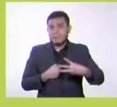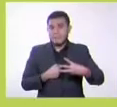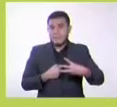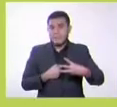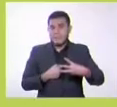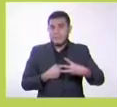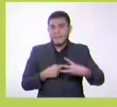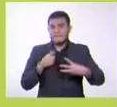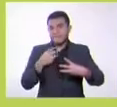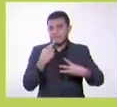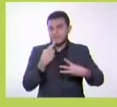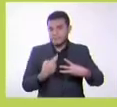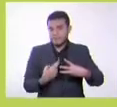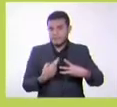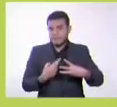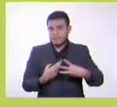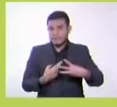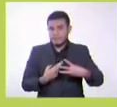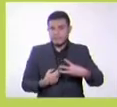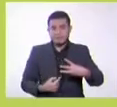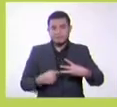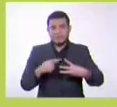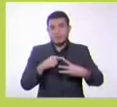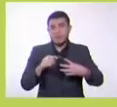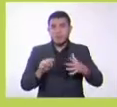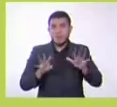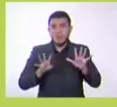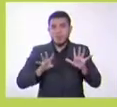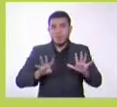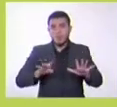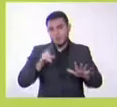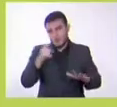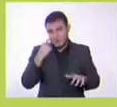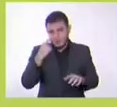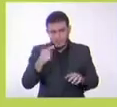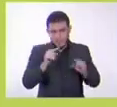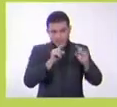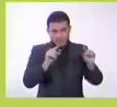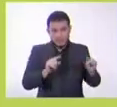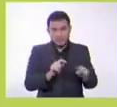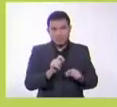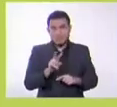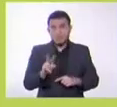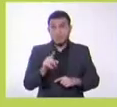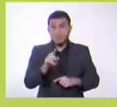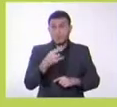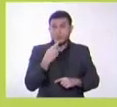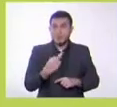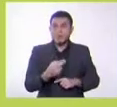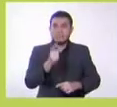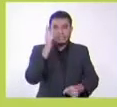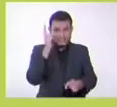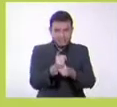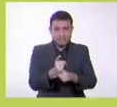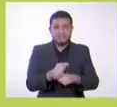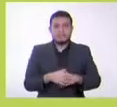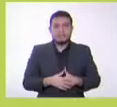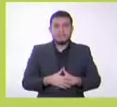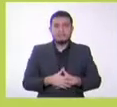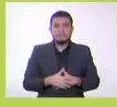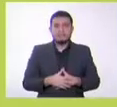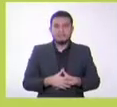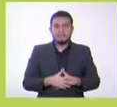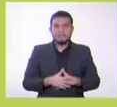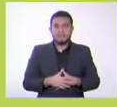Si contestaste cualquiera de los 9 que ves en pantalla, la respuesta tuya ha sido correcta.